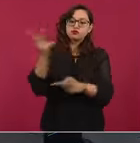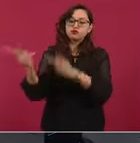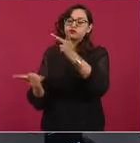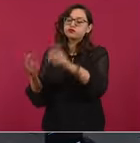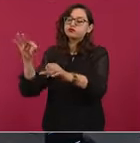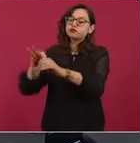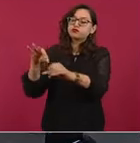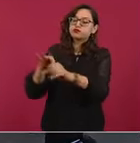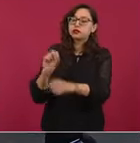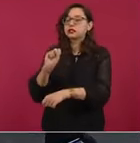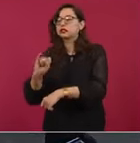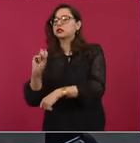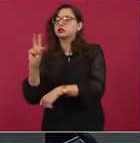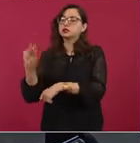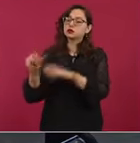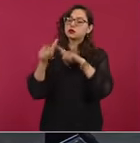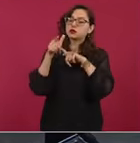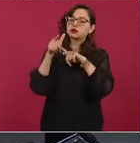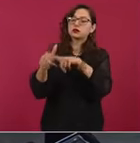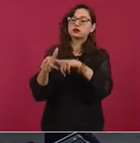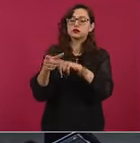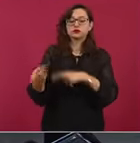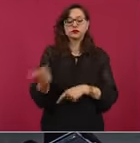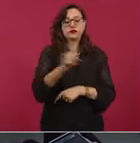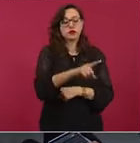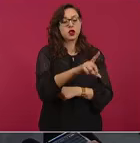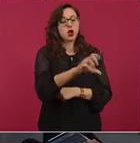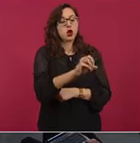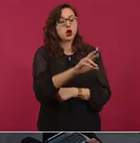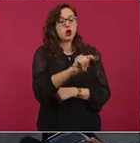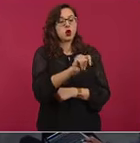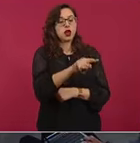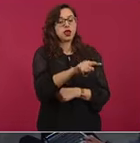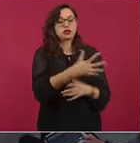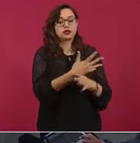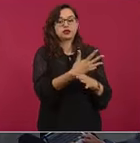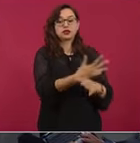y su comentario fue en el sentido de que el dólar